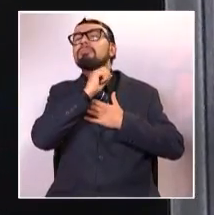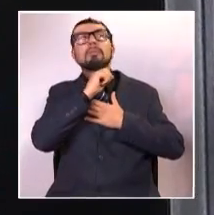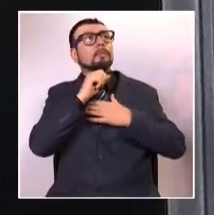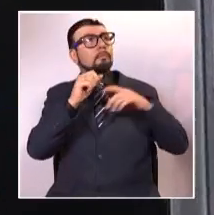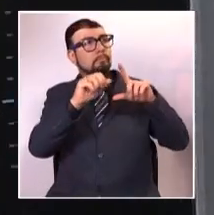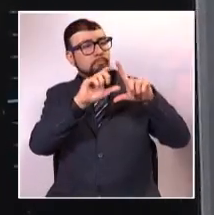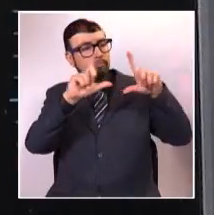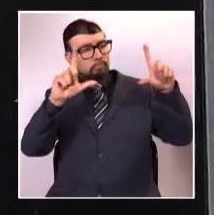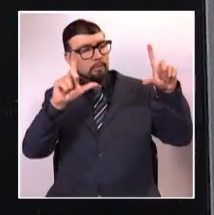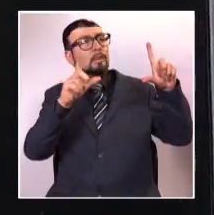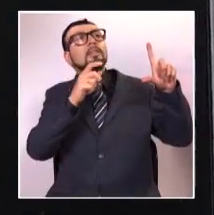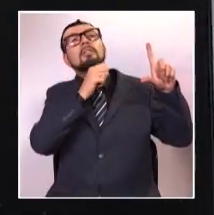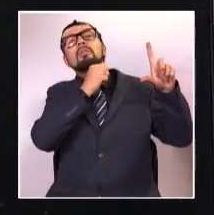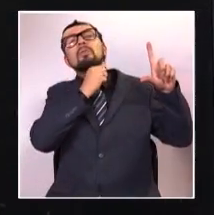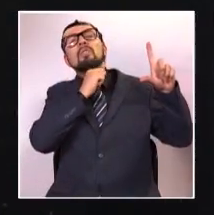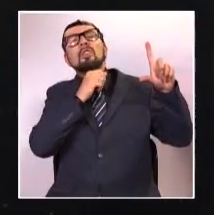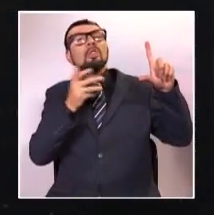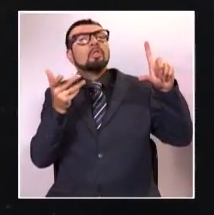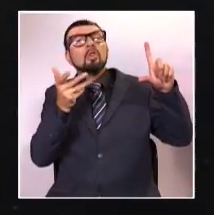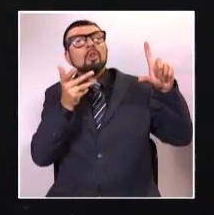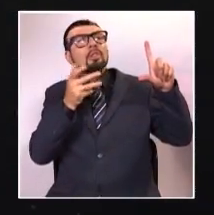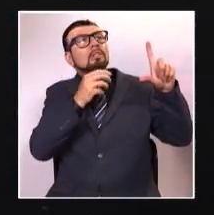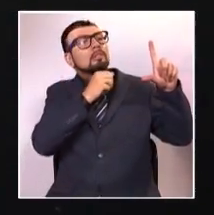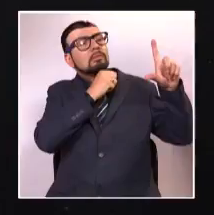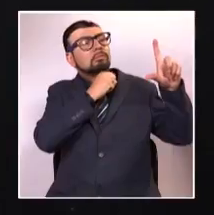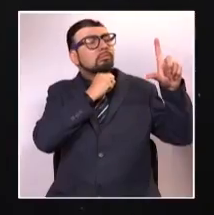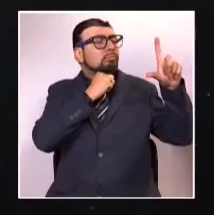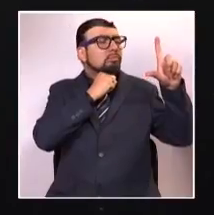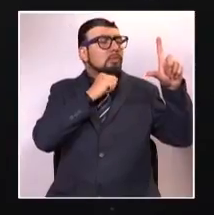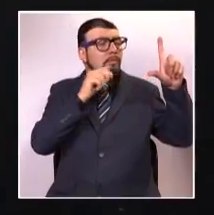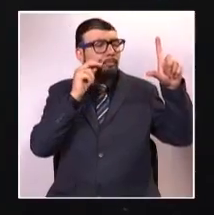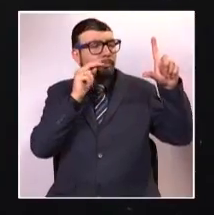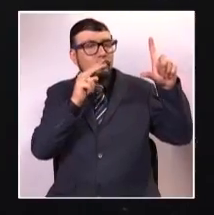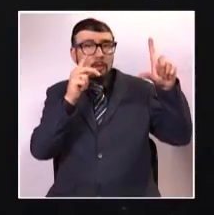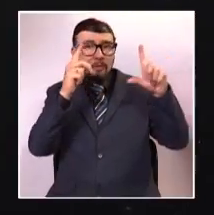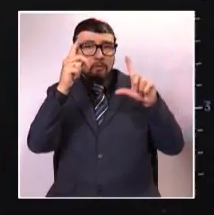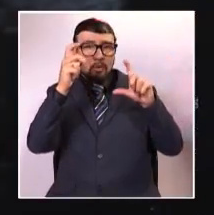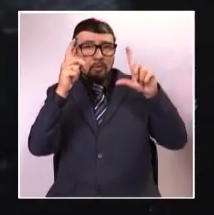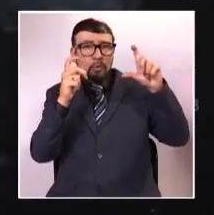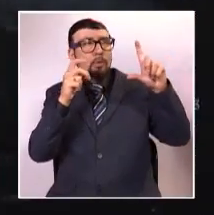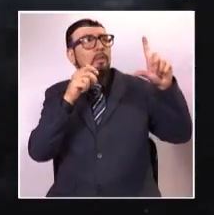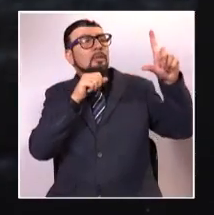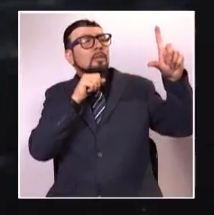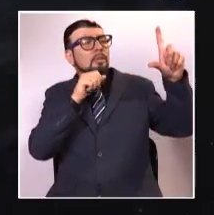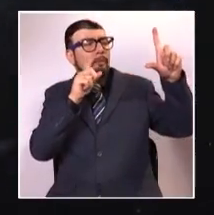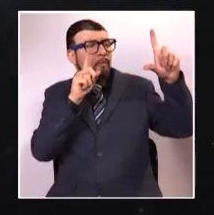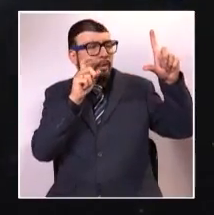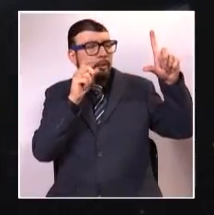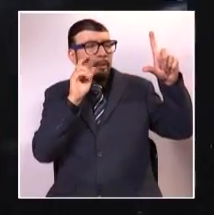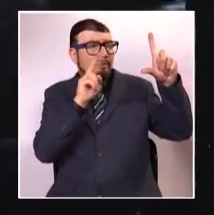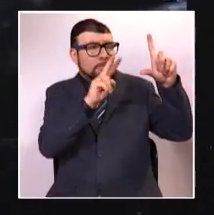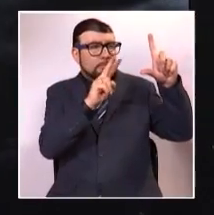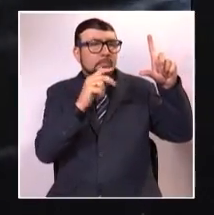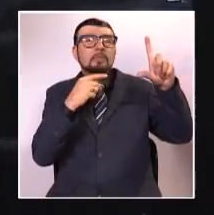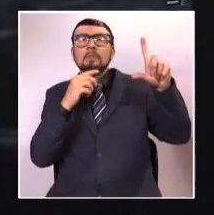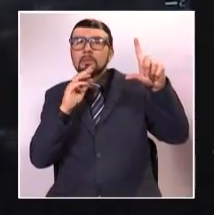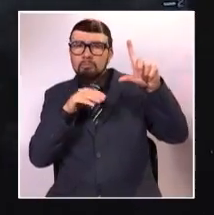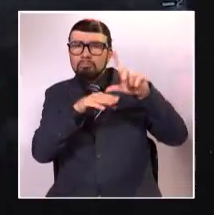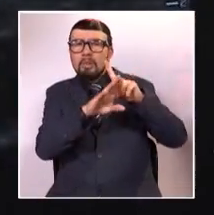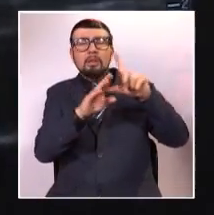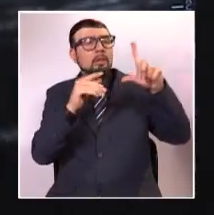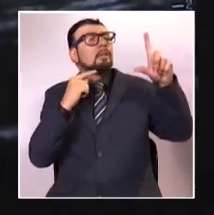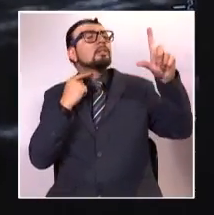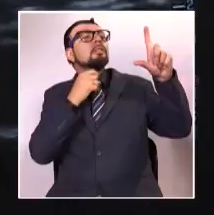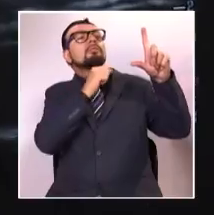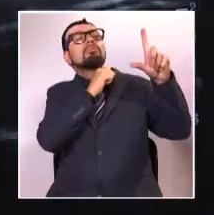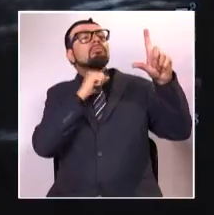localizamos la glándula y hacemos unos cortes, es decir, tomamos unas fotos, unas imágenes, tanto la parte transversal de